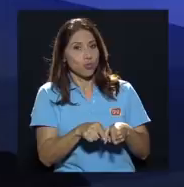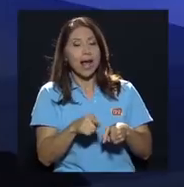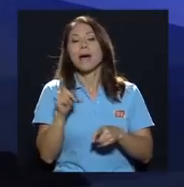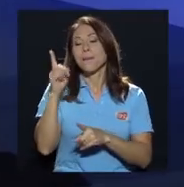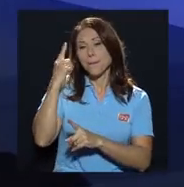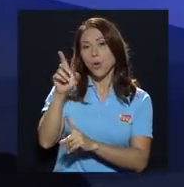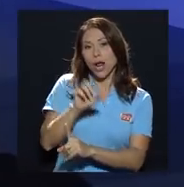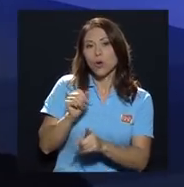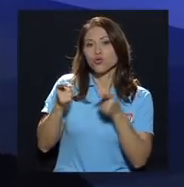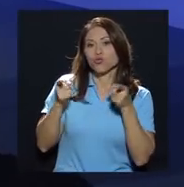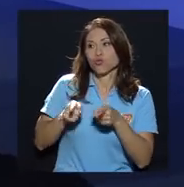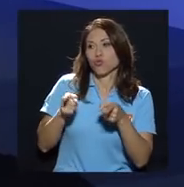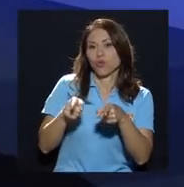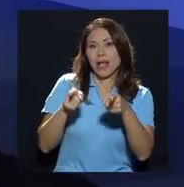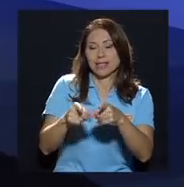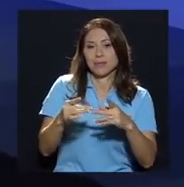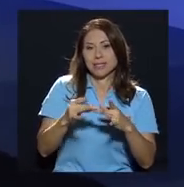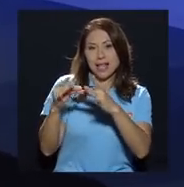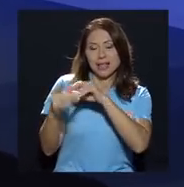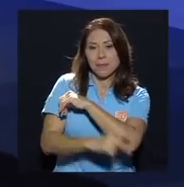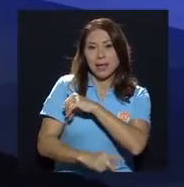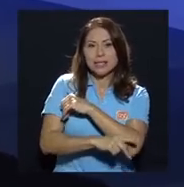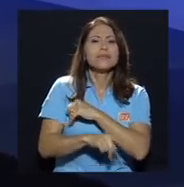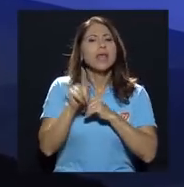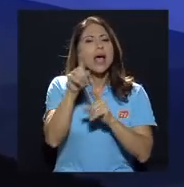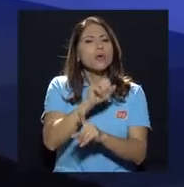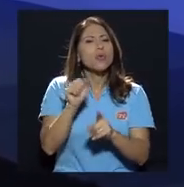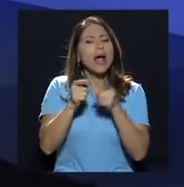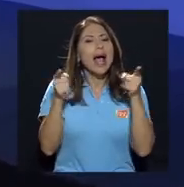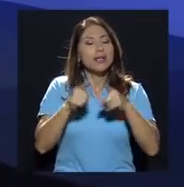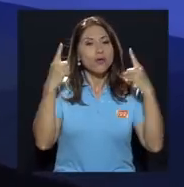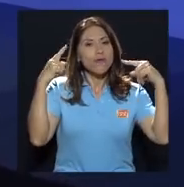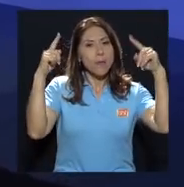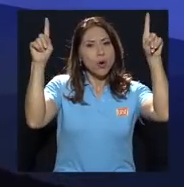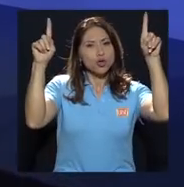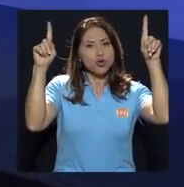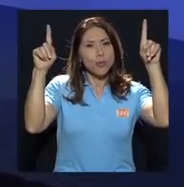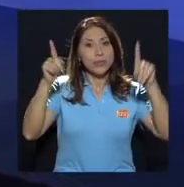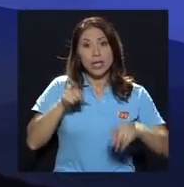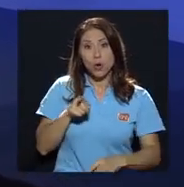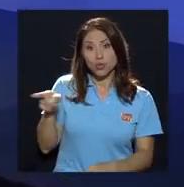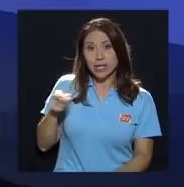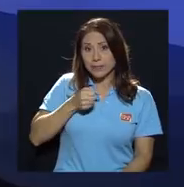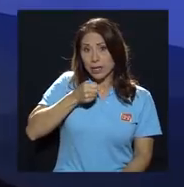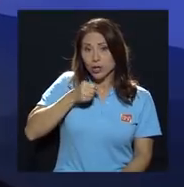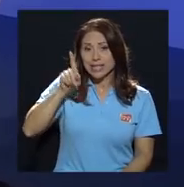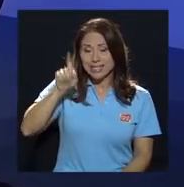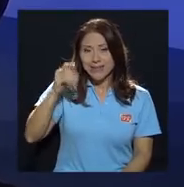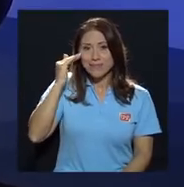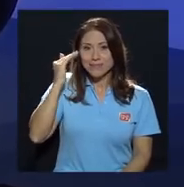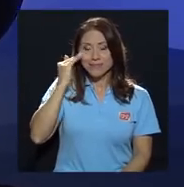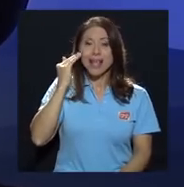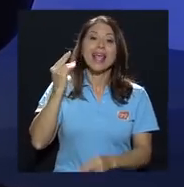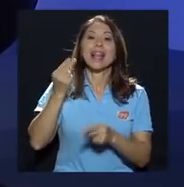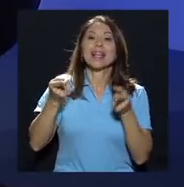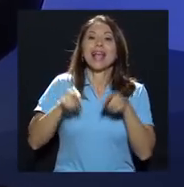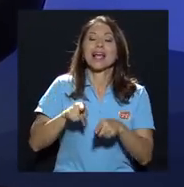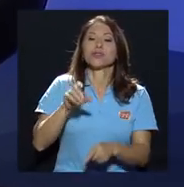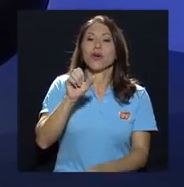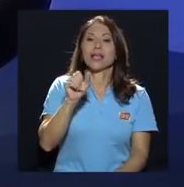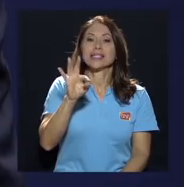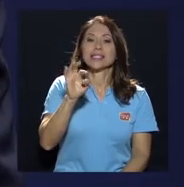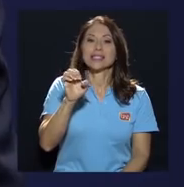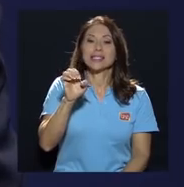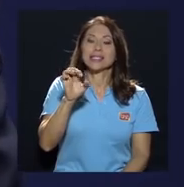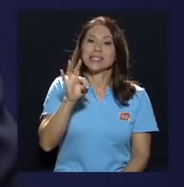país bueno hay un caso muy famoso que usted de los periodistas deberían tener simplemente casos steffens